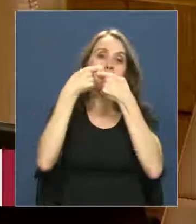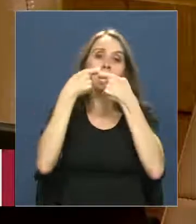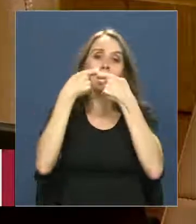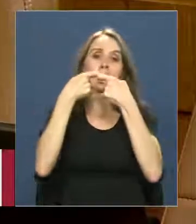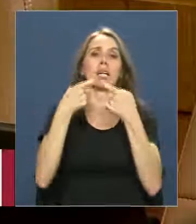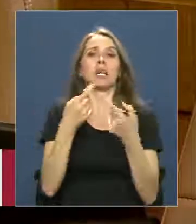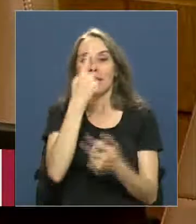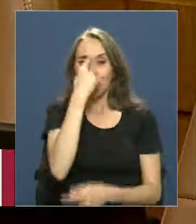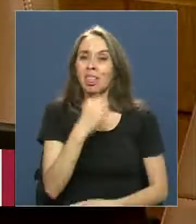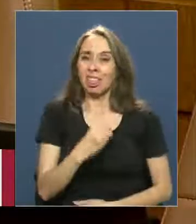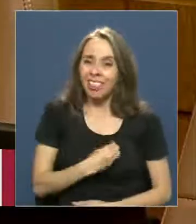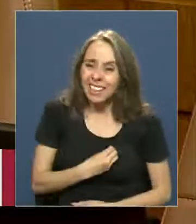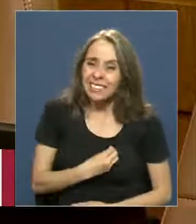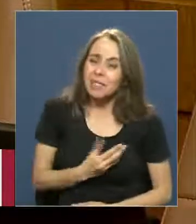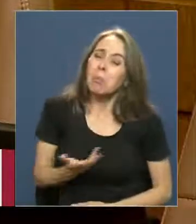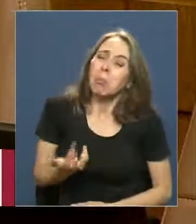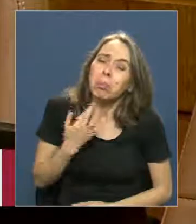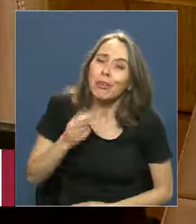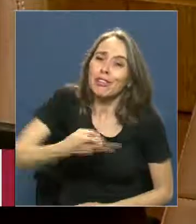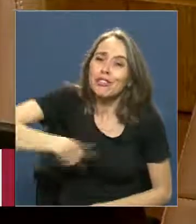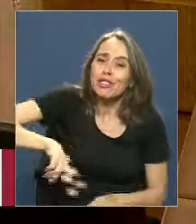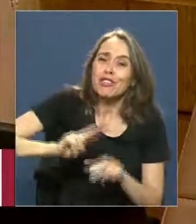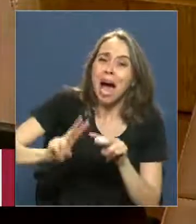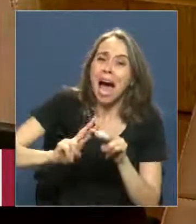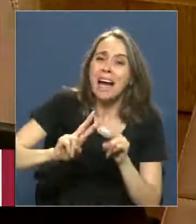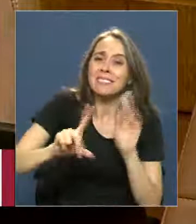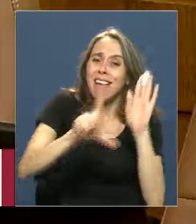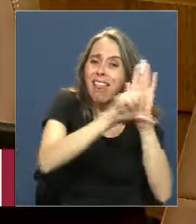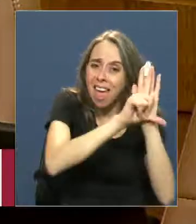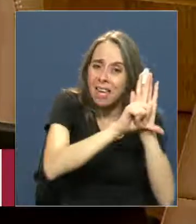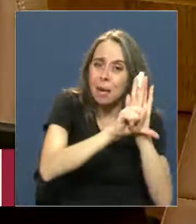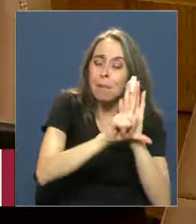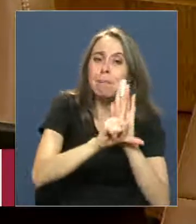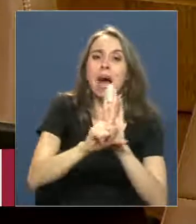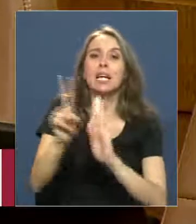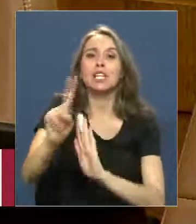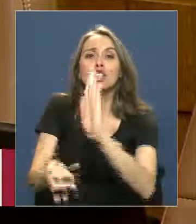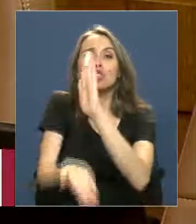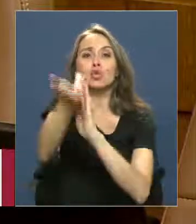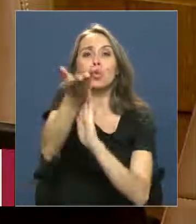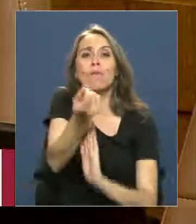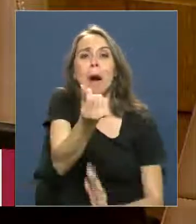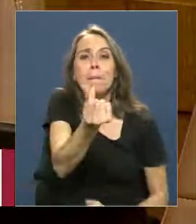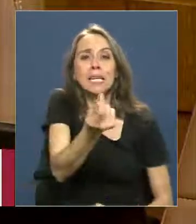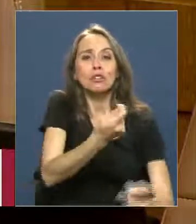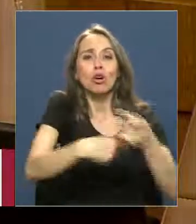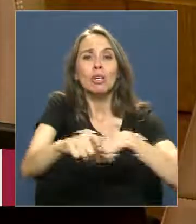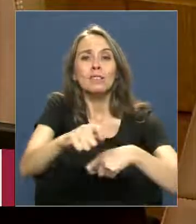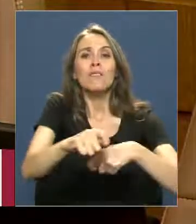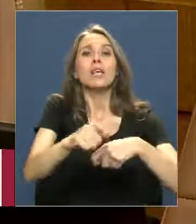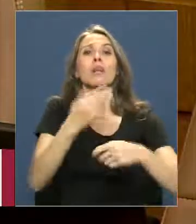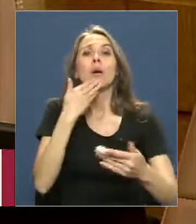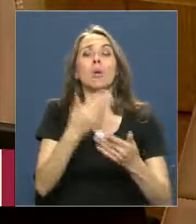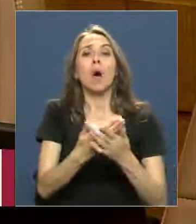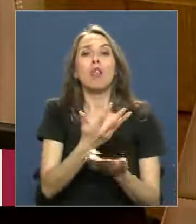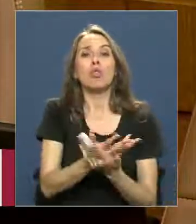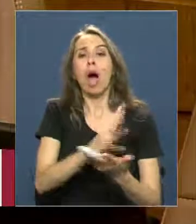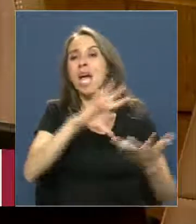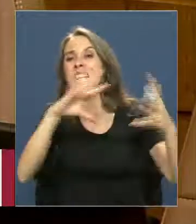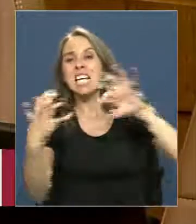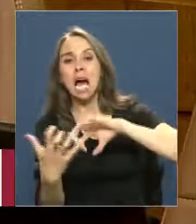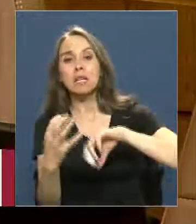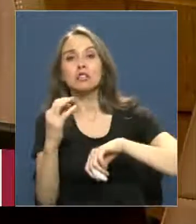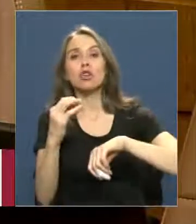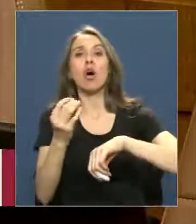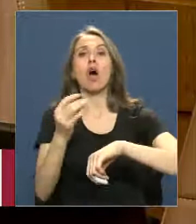porque qué triste que tengamos que legislar para que no se aumenten los precios en caso de catástrofe o alerta sanitaria. Esto debería ser